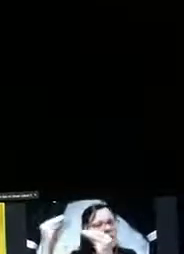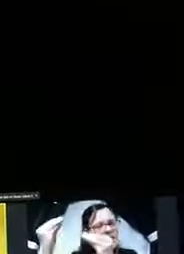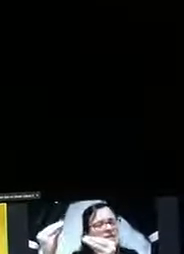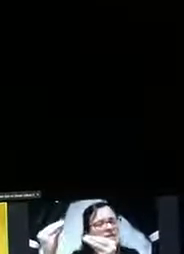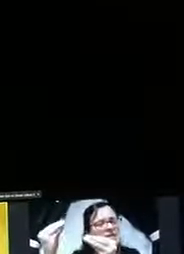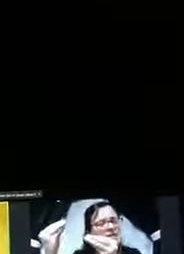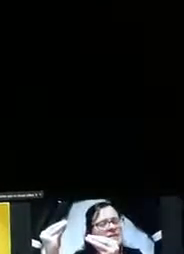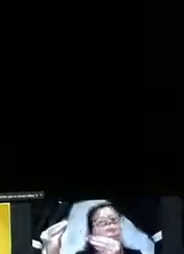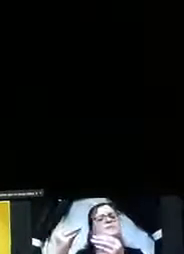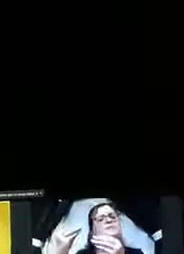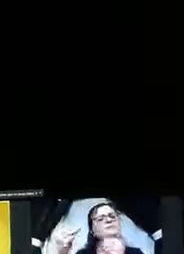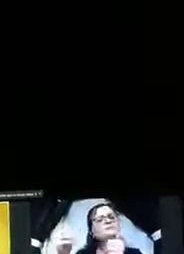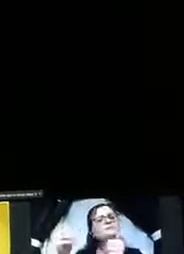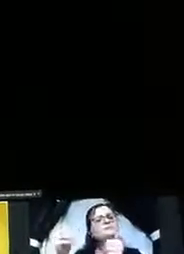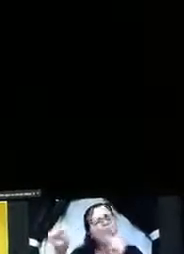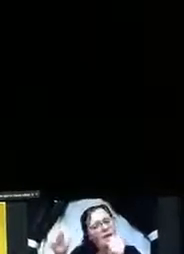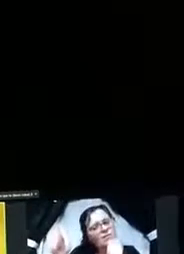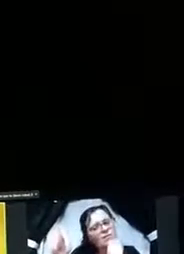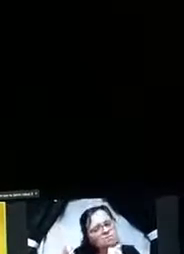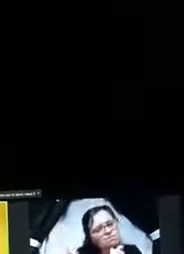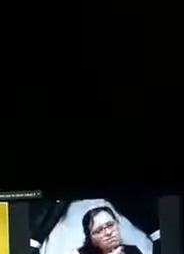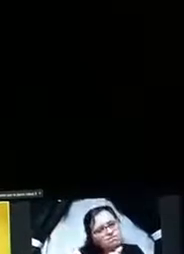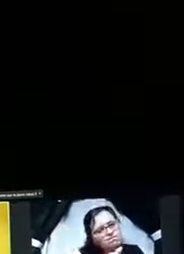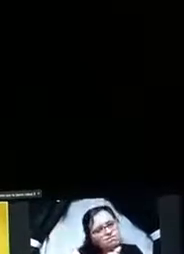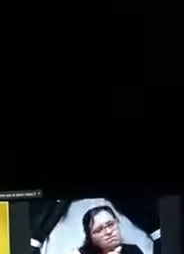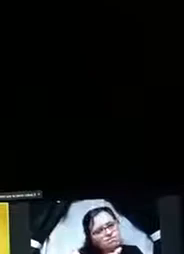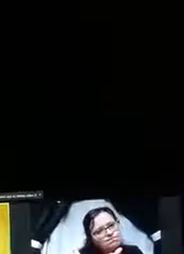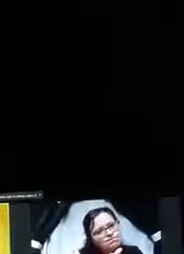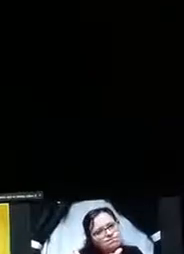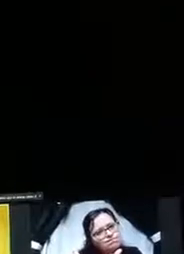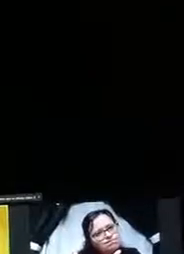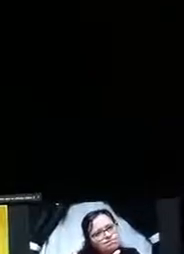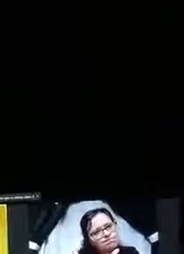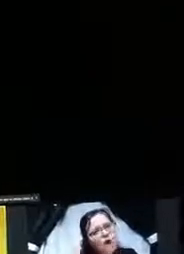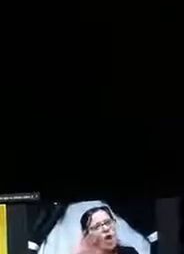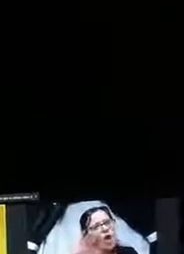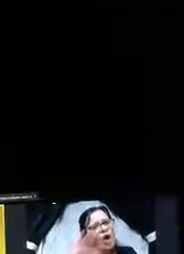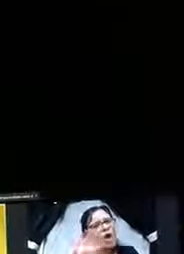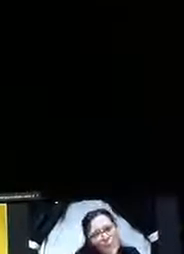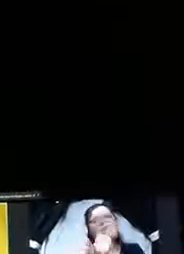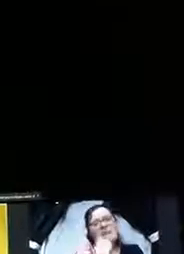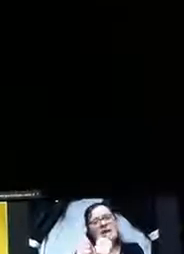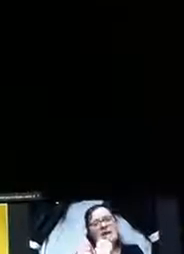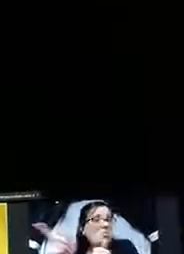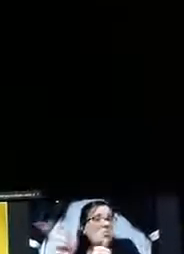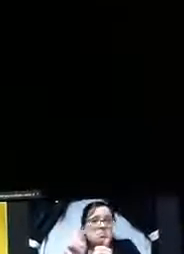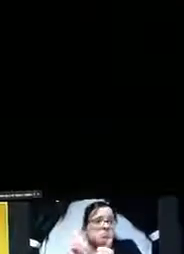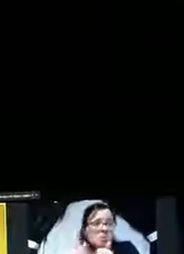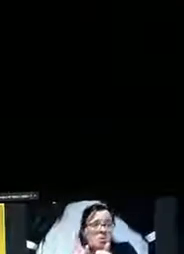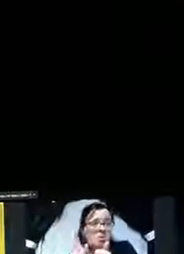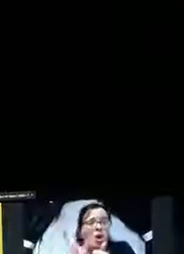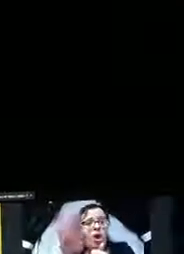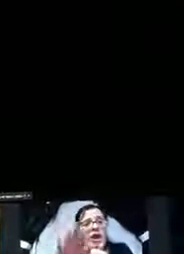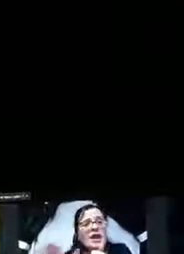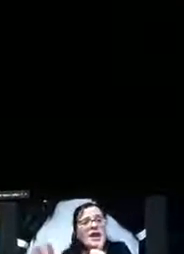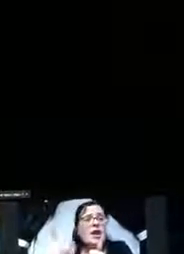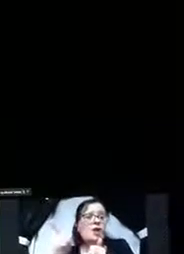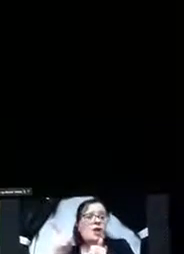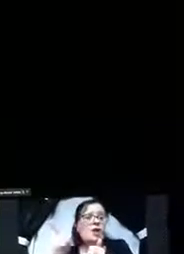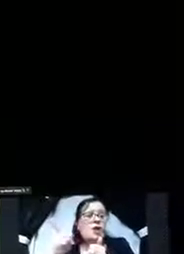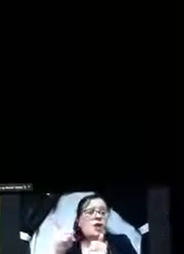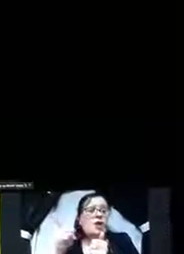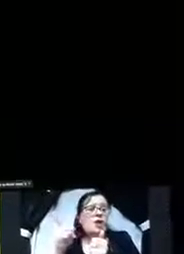trabajo de chiquitos que, si bien no son sordos, tienen trastornos formas del lenguaje. ¿Y por qué